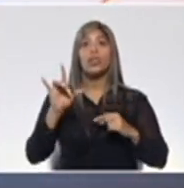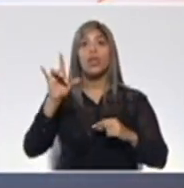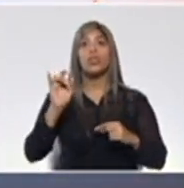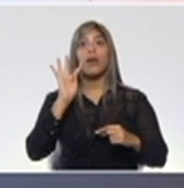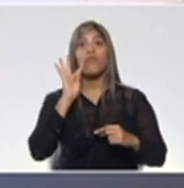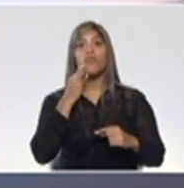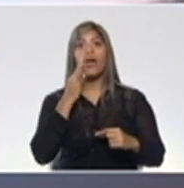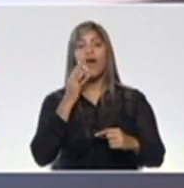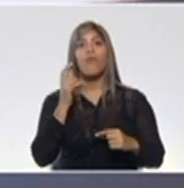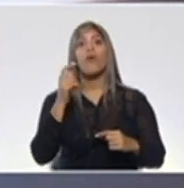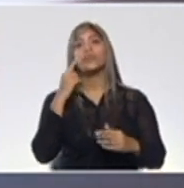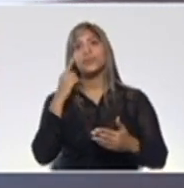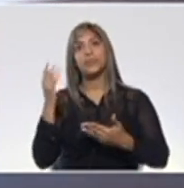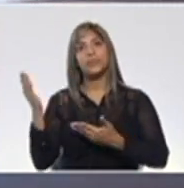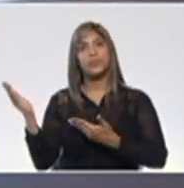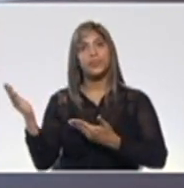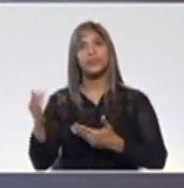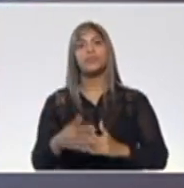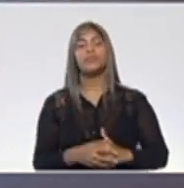en Facebook como